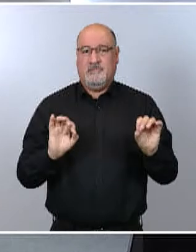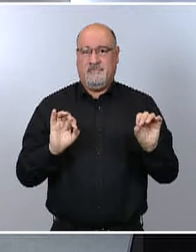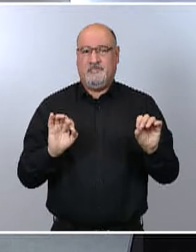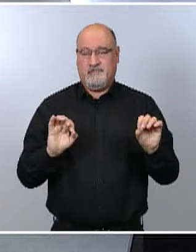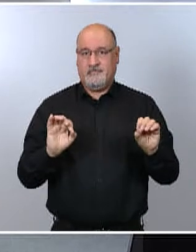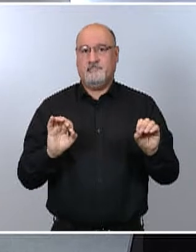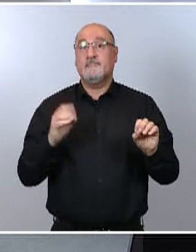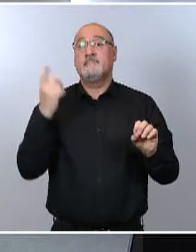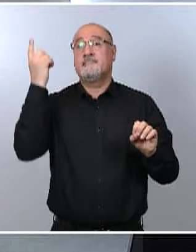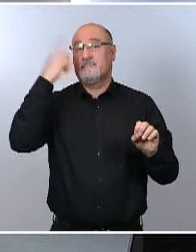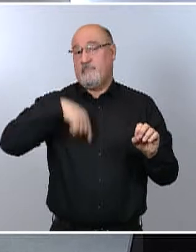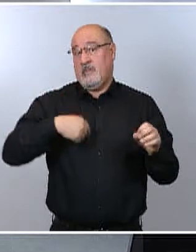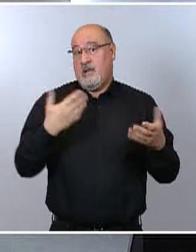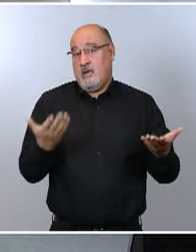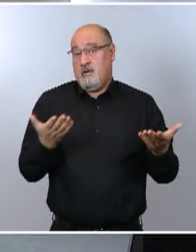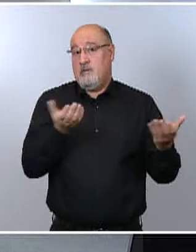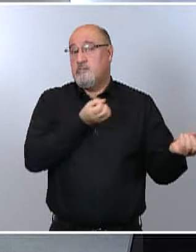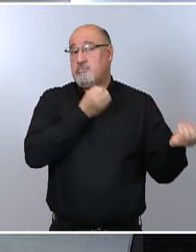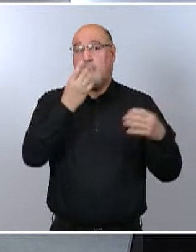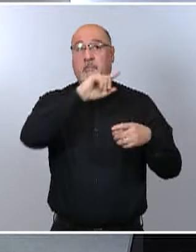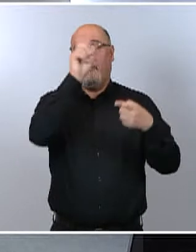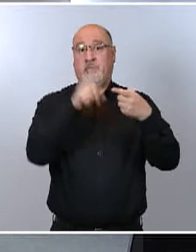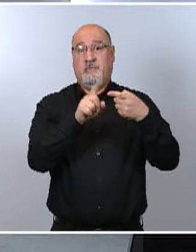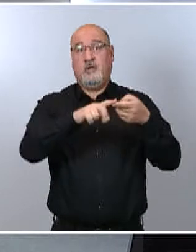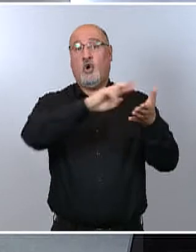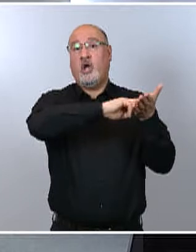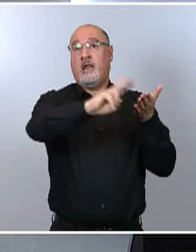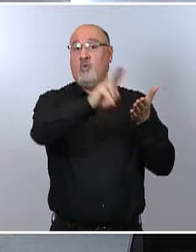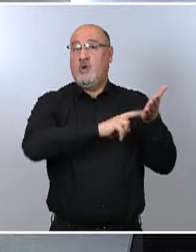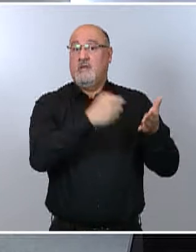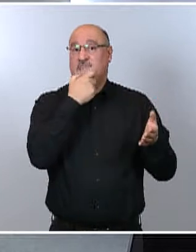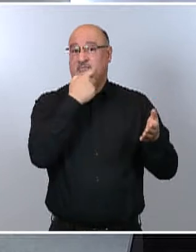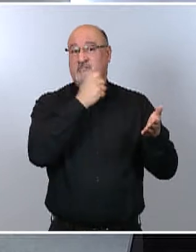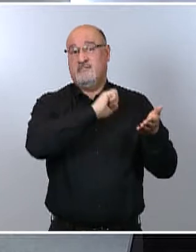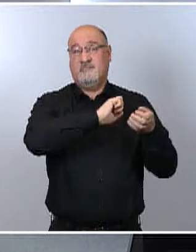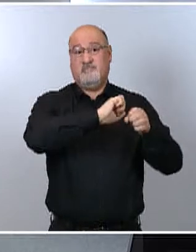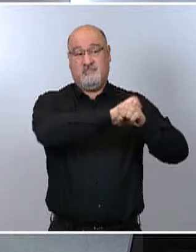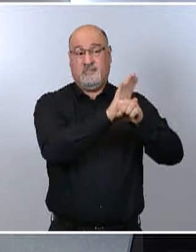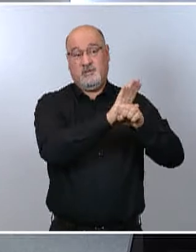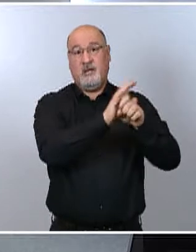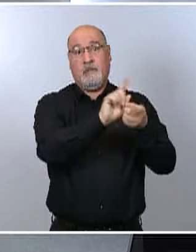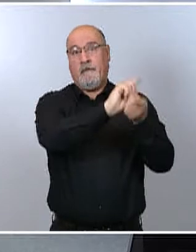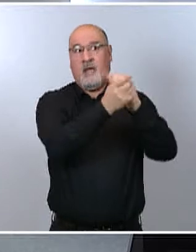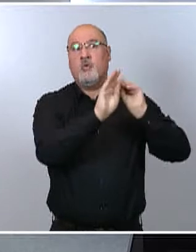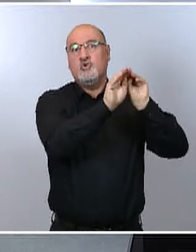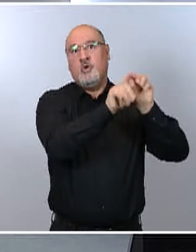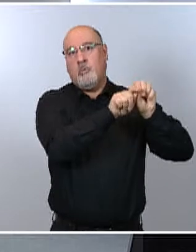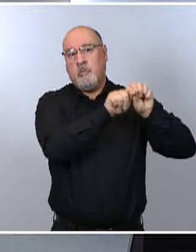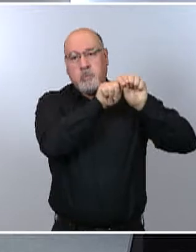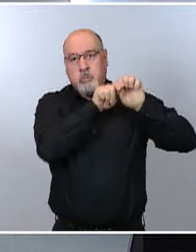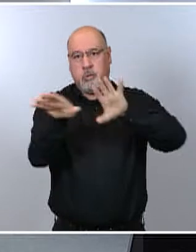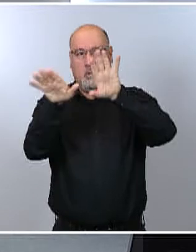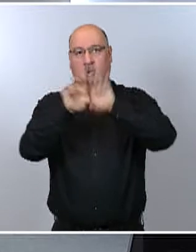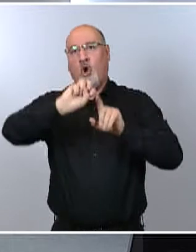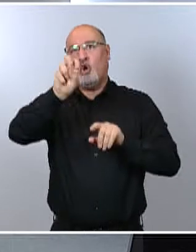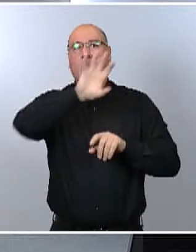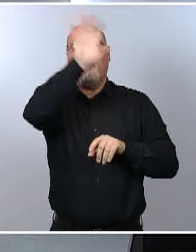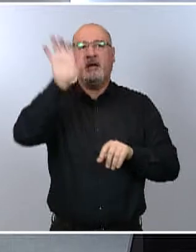de la que se informó primero en el Reino Unido, pero que parece que está presente en otros países europeos y del